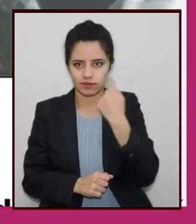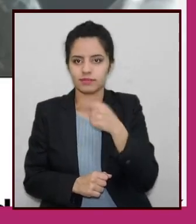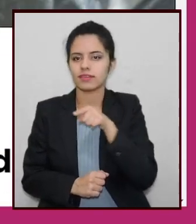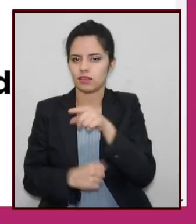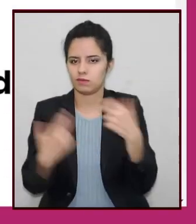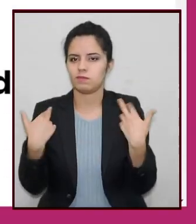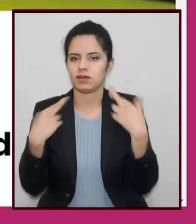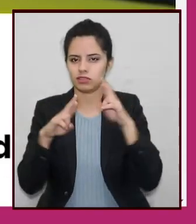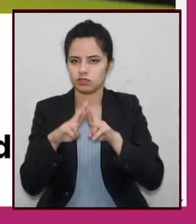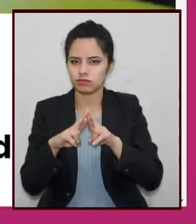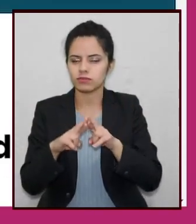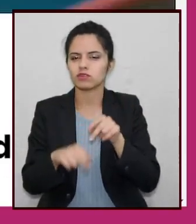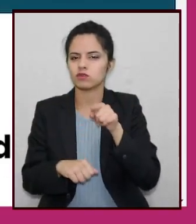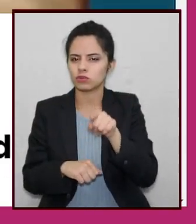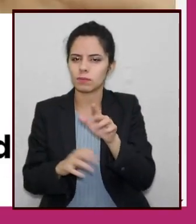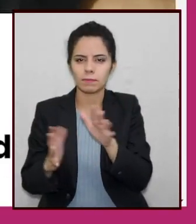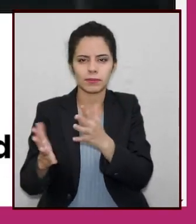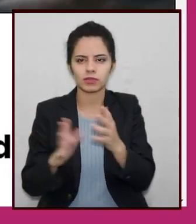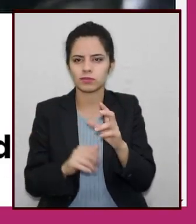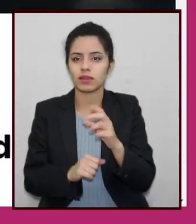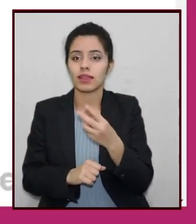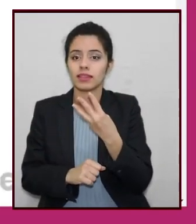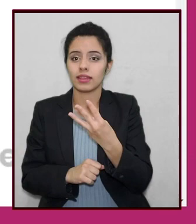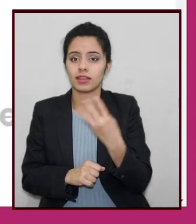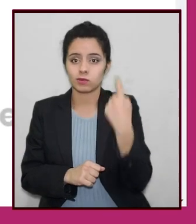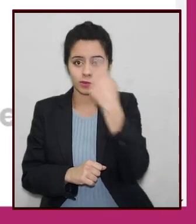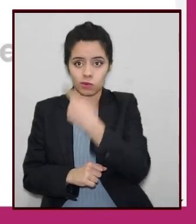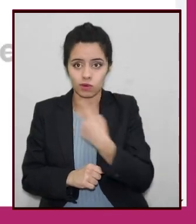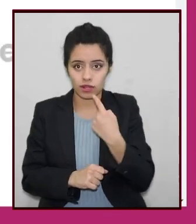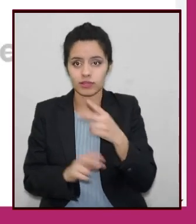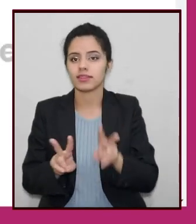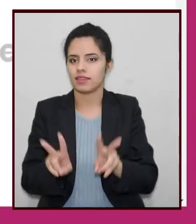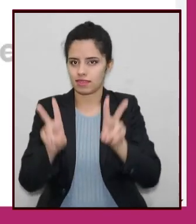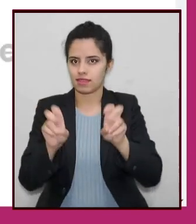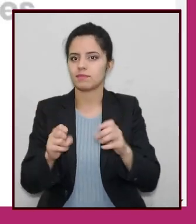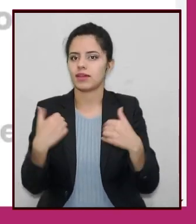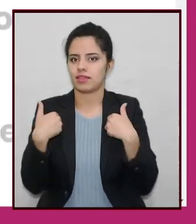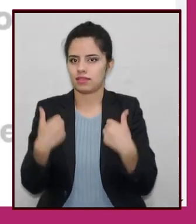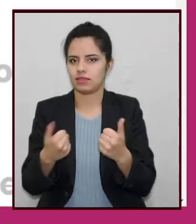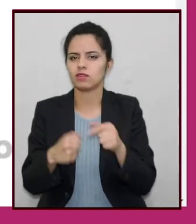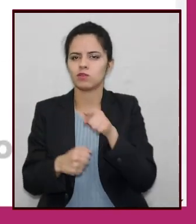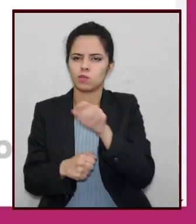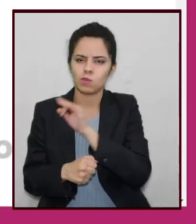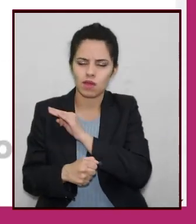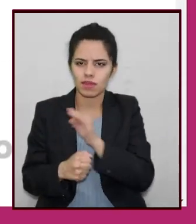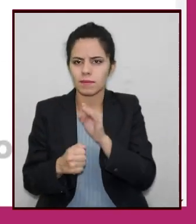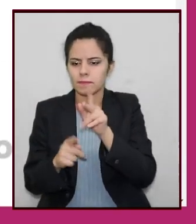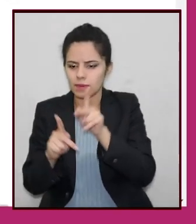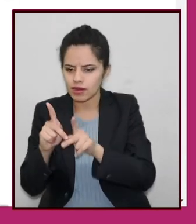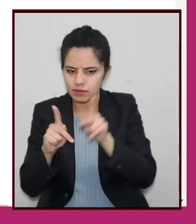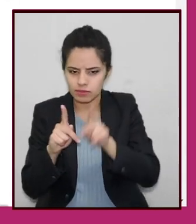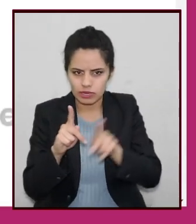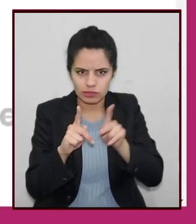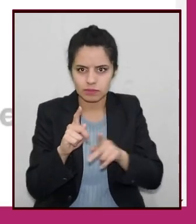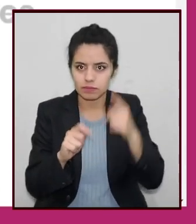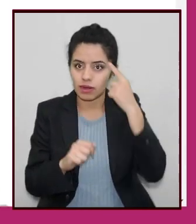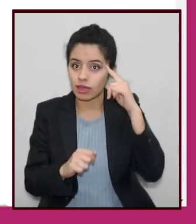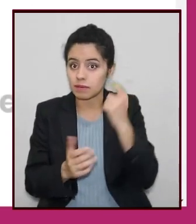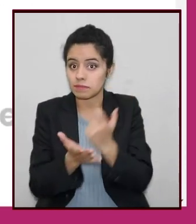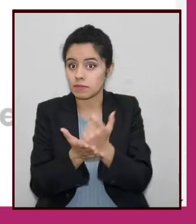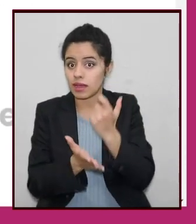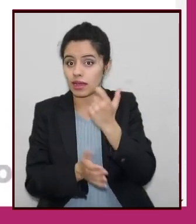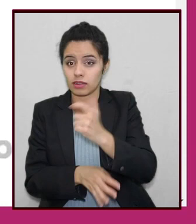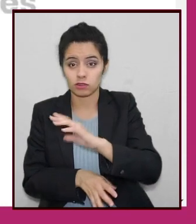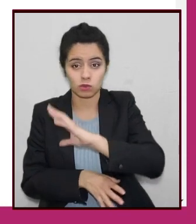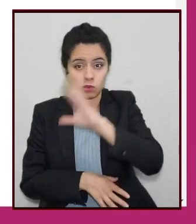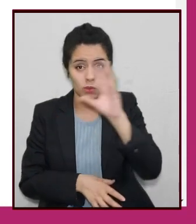los profes se encargan de que entiendas el tema en un tiempo aproximado de 3 horas. Y obvio, puedes administrar y repartir el tiempo de clase para que no